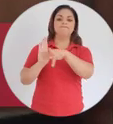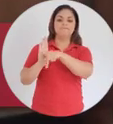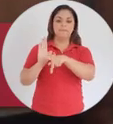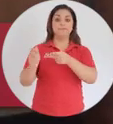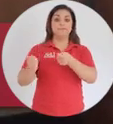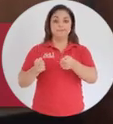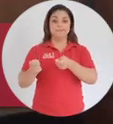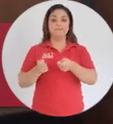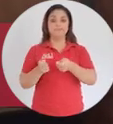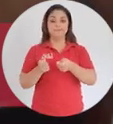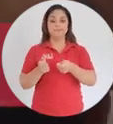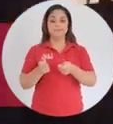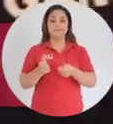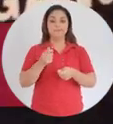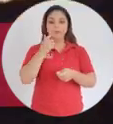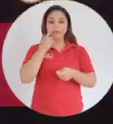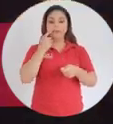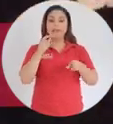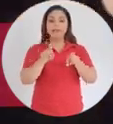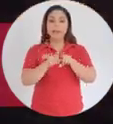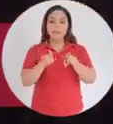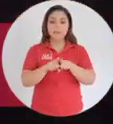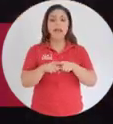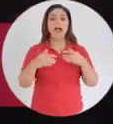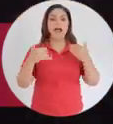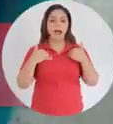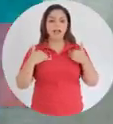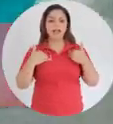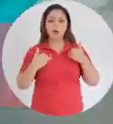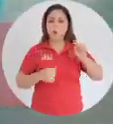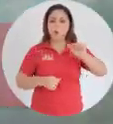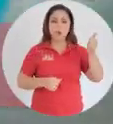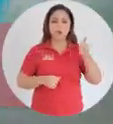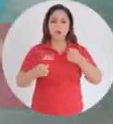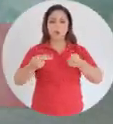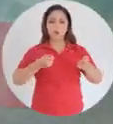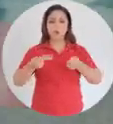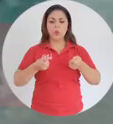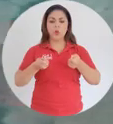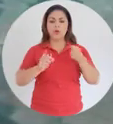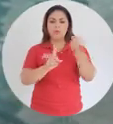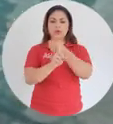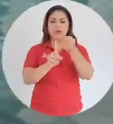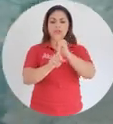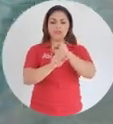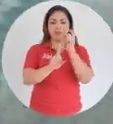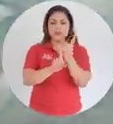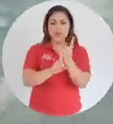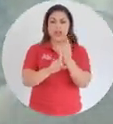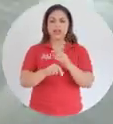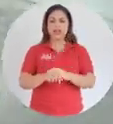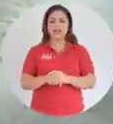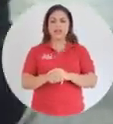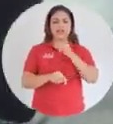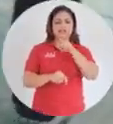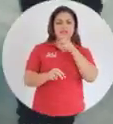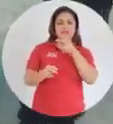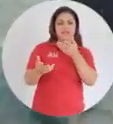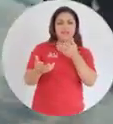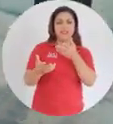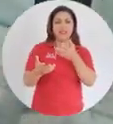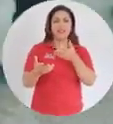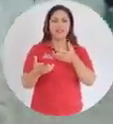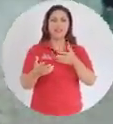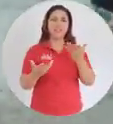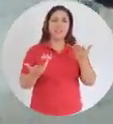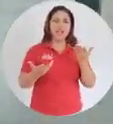vemos también en relación a el control de violencia social, como la